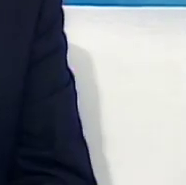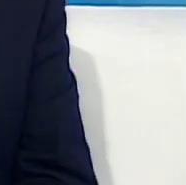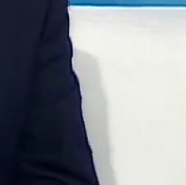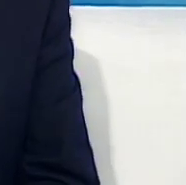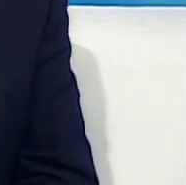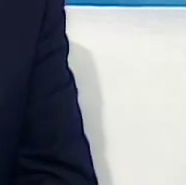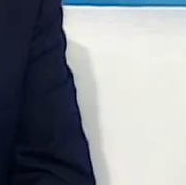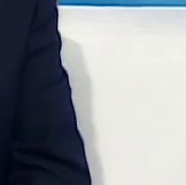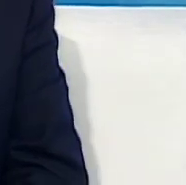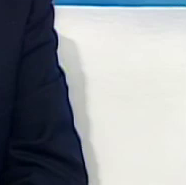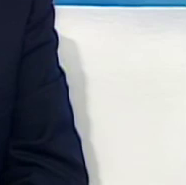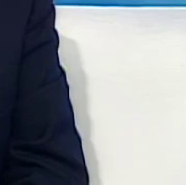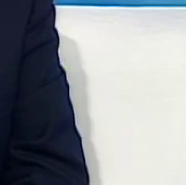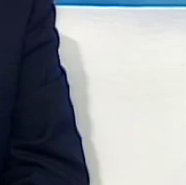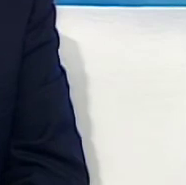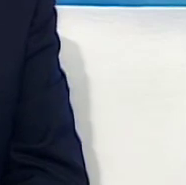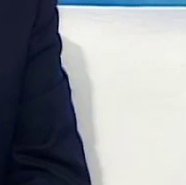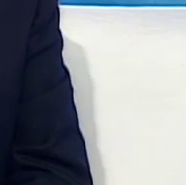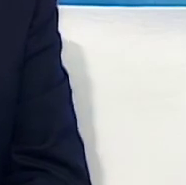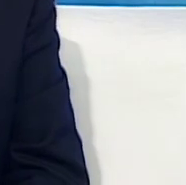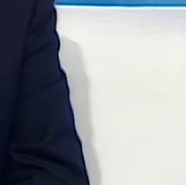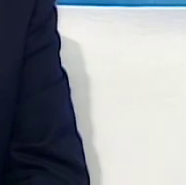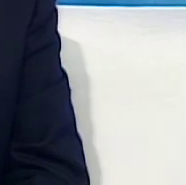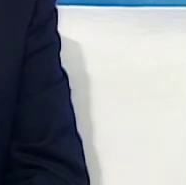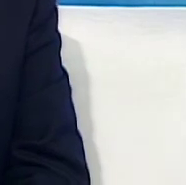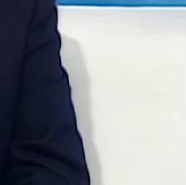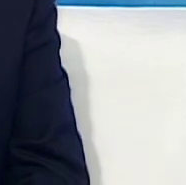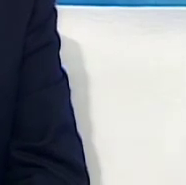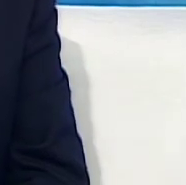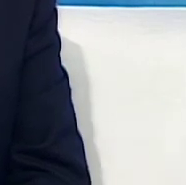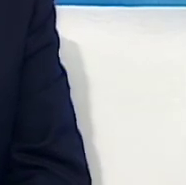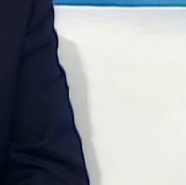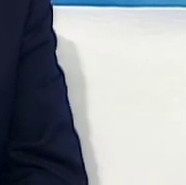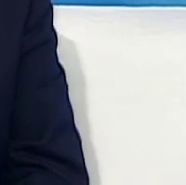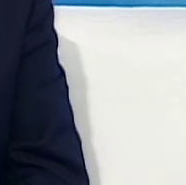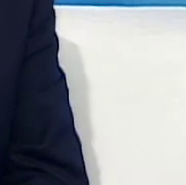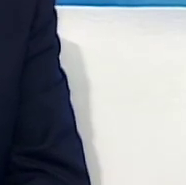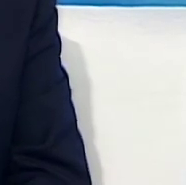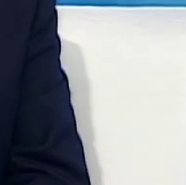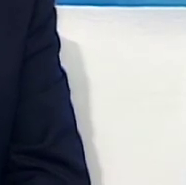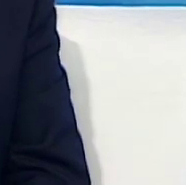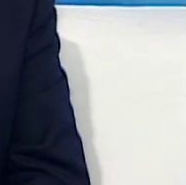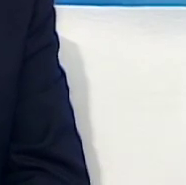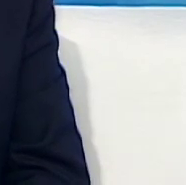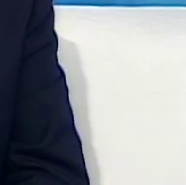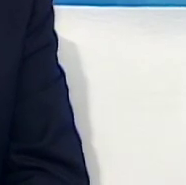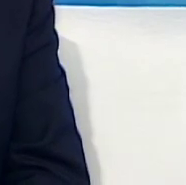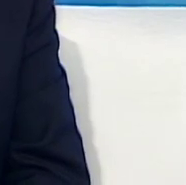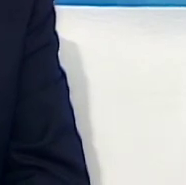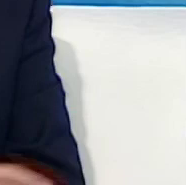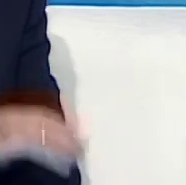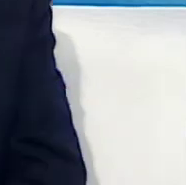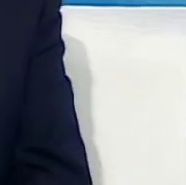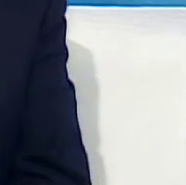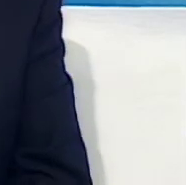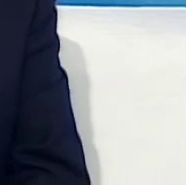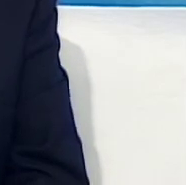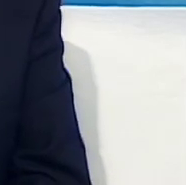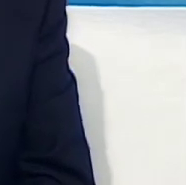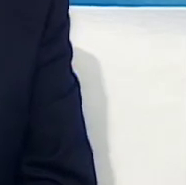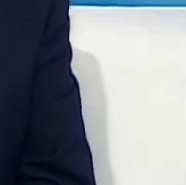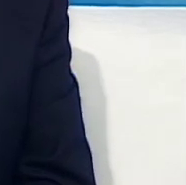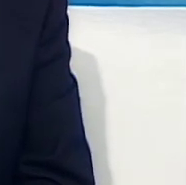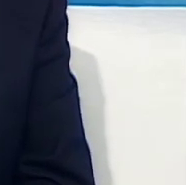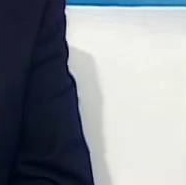una respuesta concreta, ¿cómo lograr un país que con orgullo produzca en Venezuela todo lo que hoy